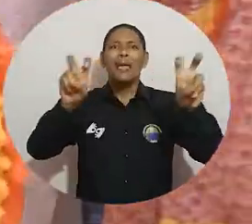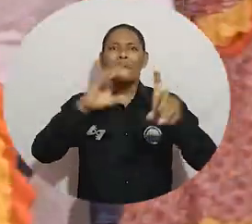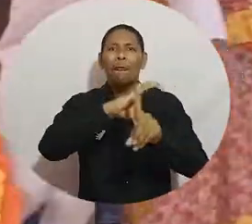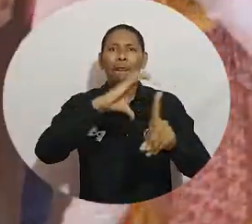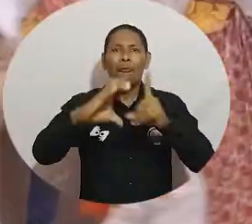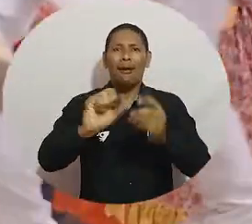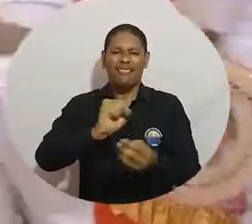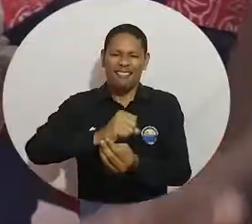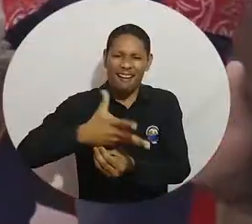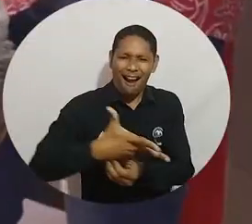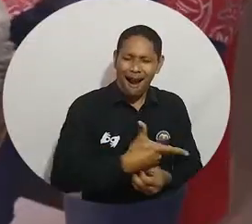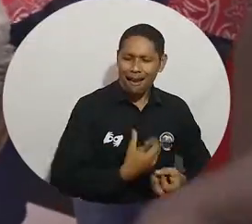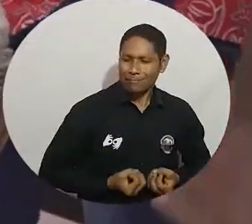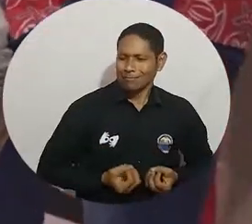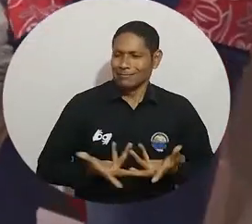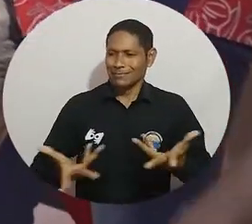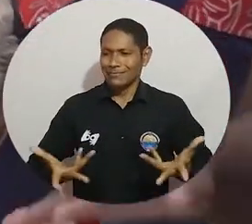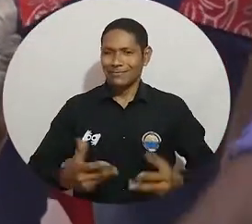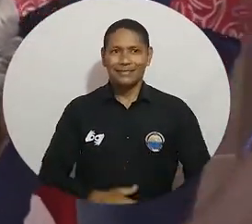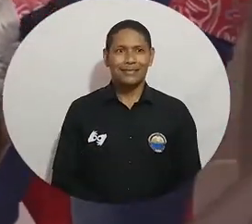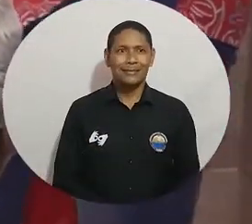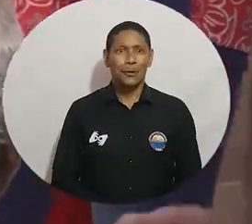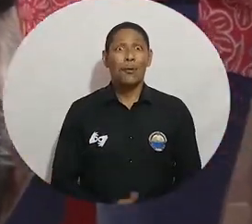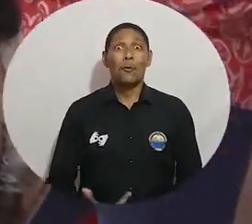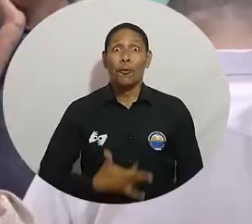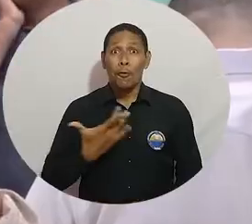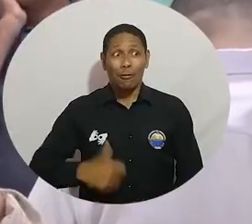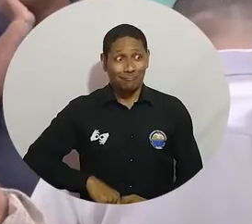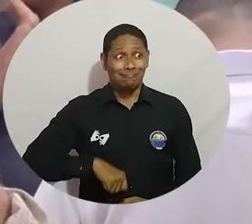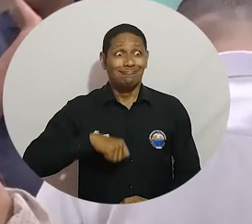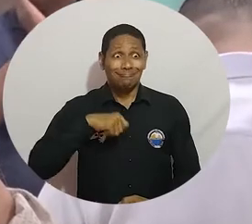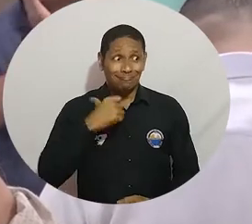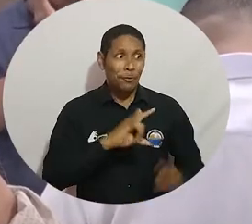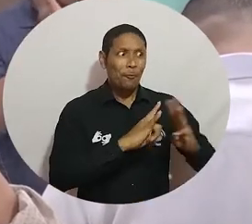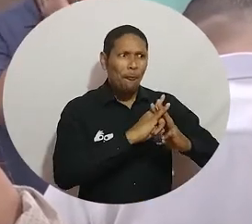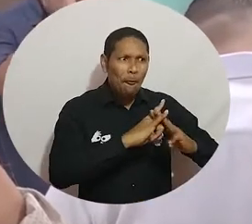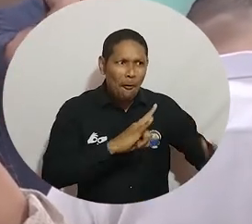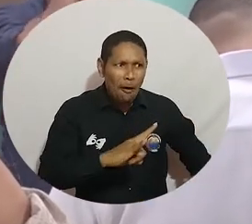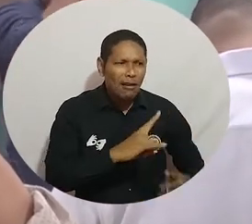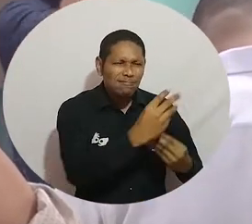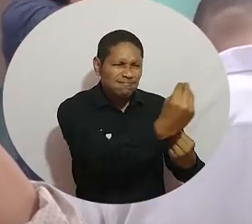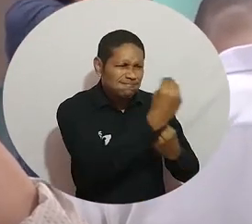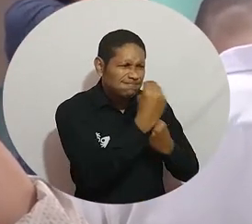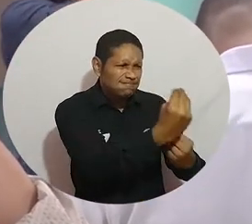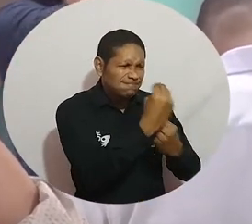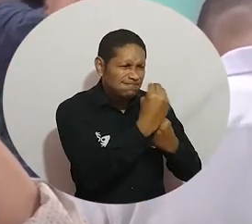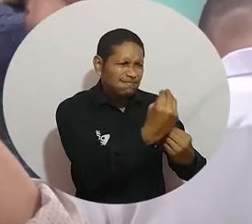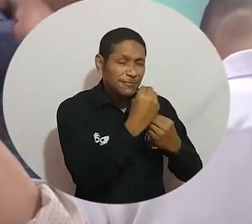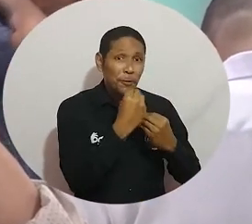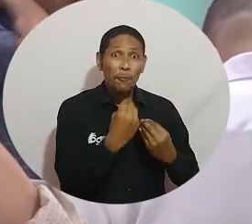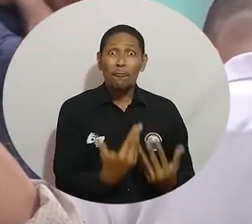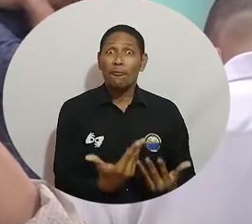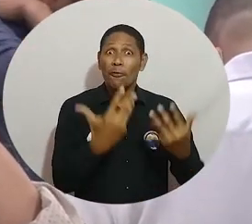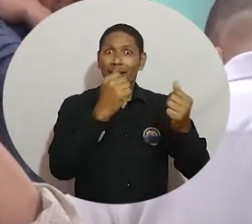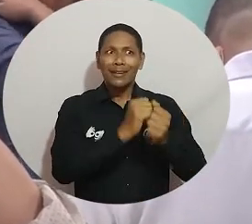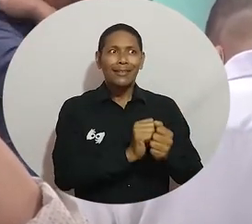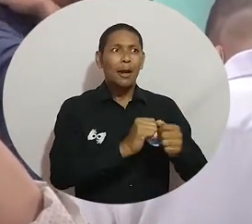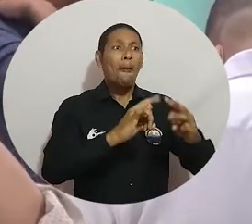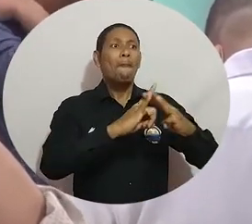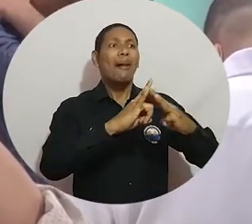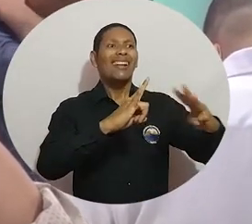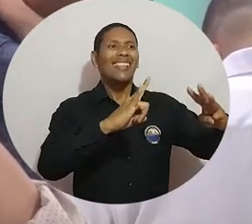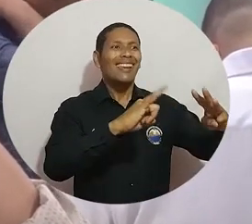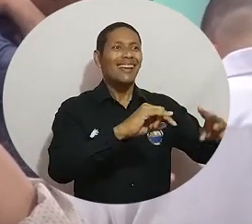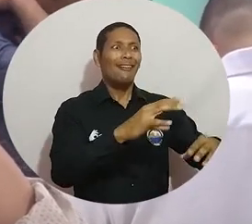espacio para temas culturales y artísticos. Orgullosa de esta hermosa alma mater que me ha criado, que me ha apoyado y que ha llevado también